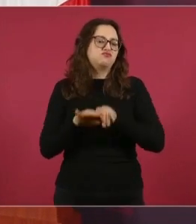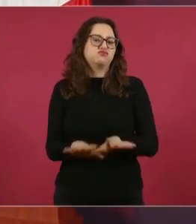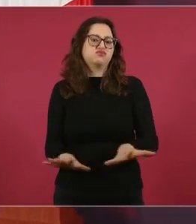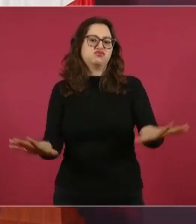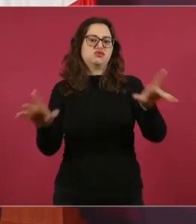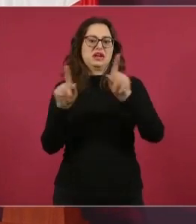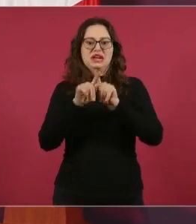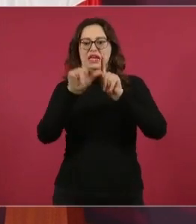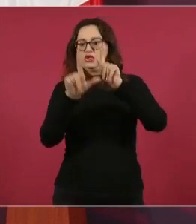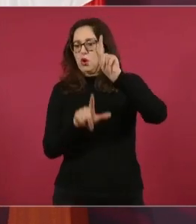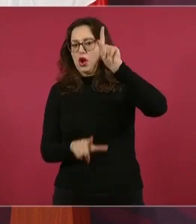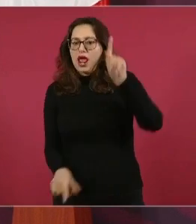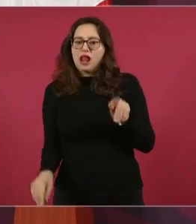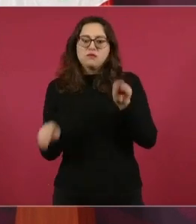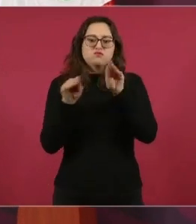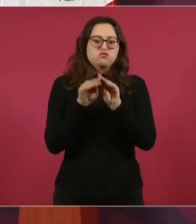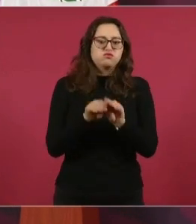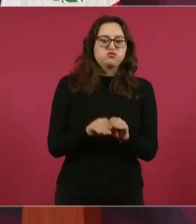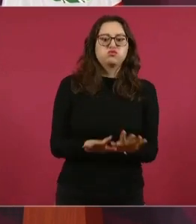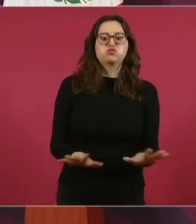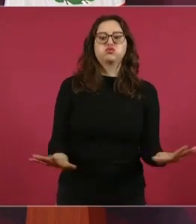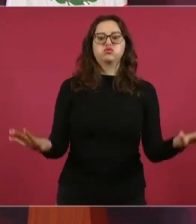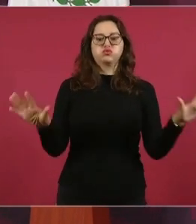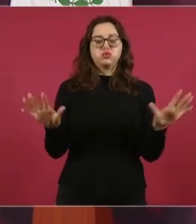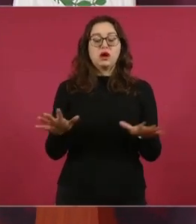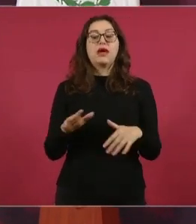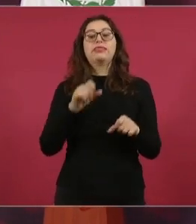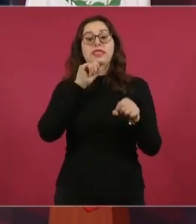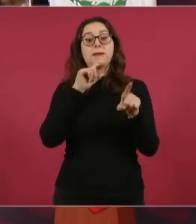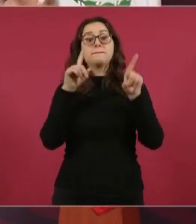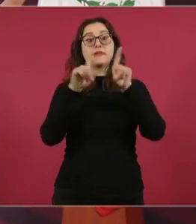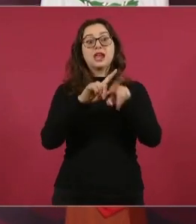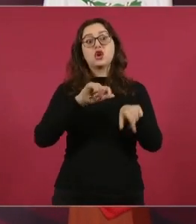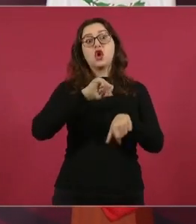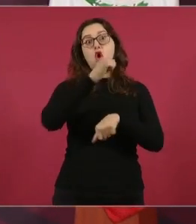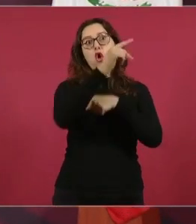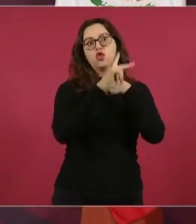Y lo que aquí se informa,